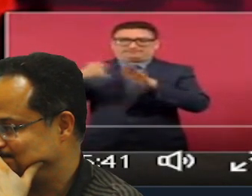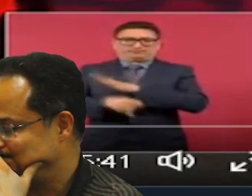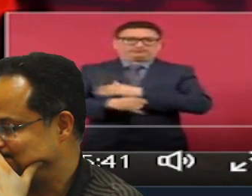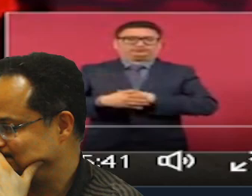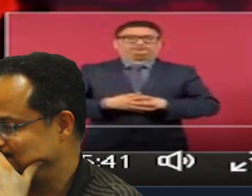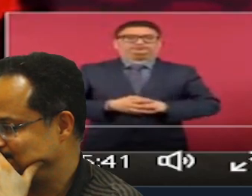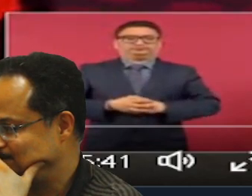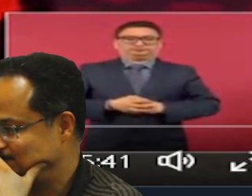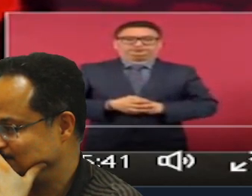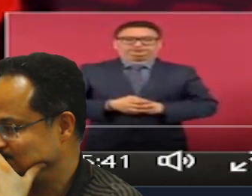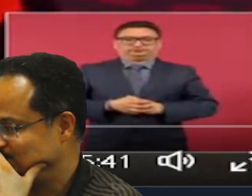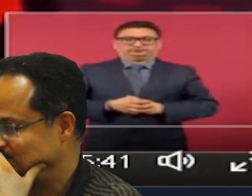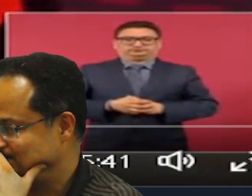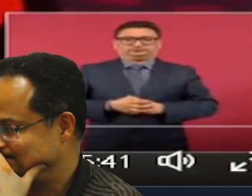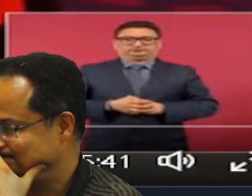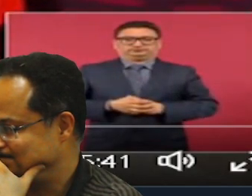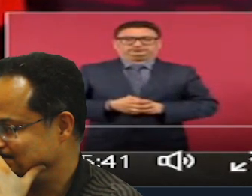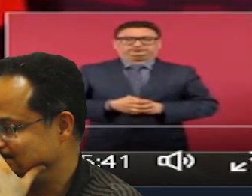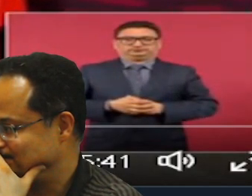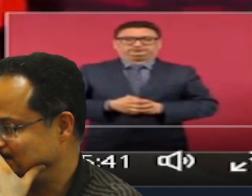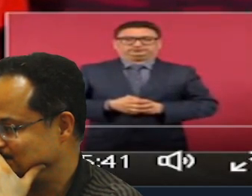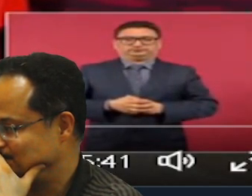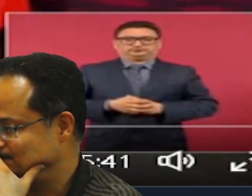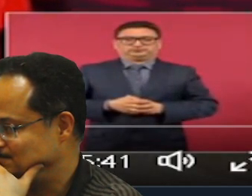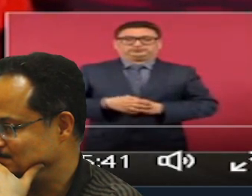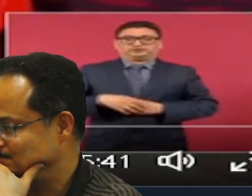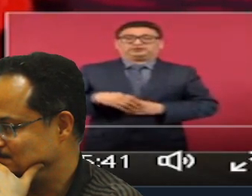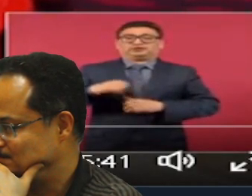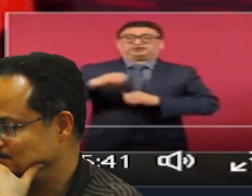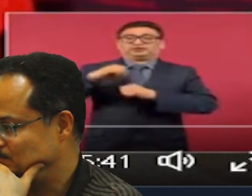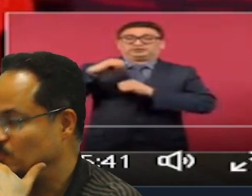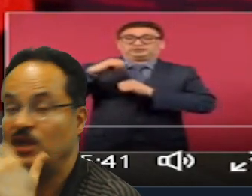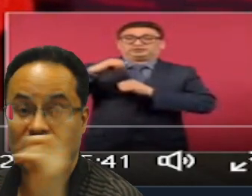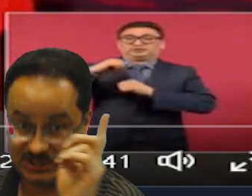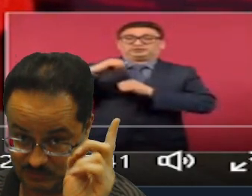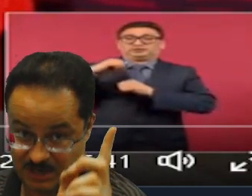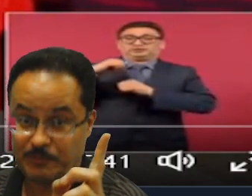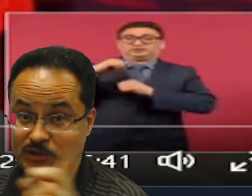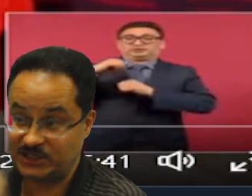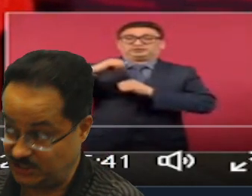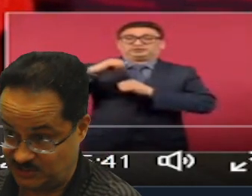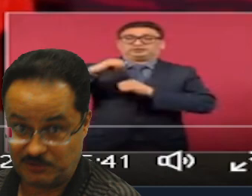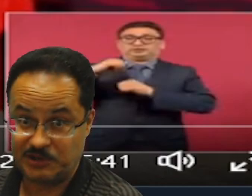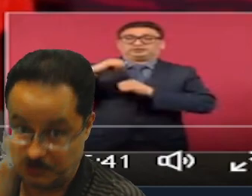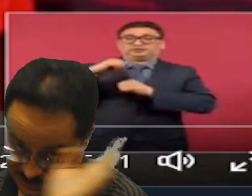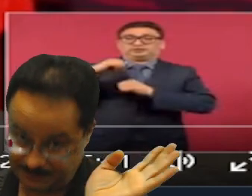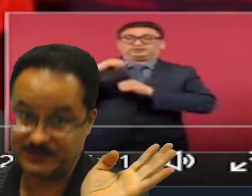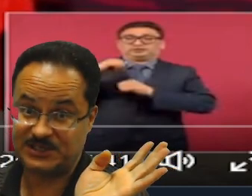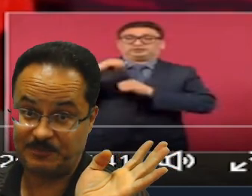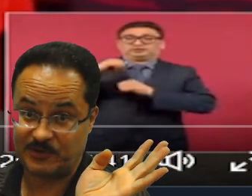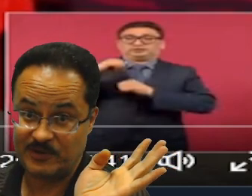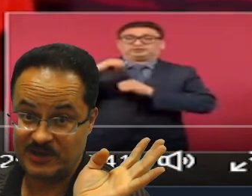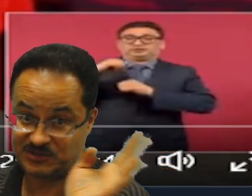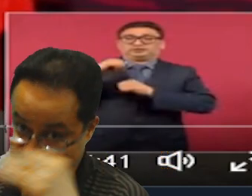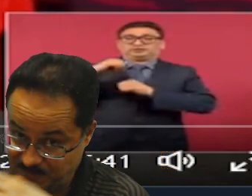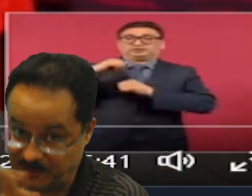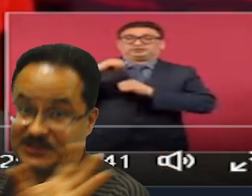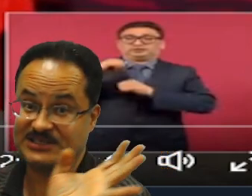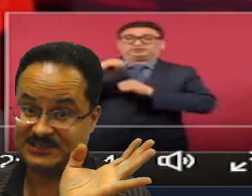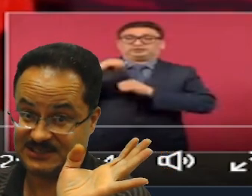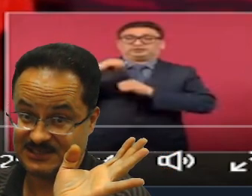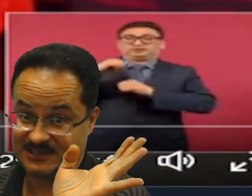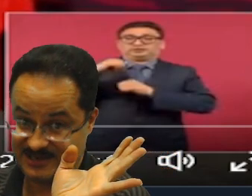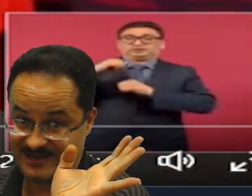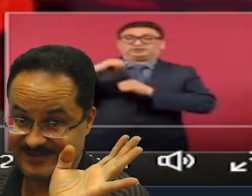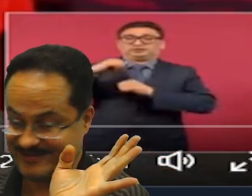no se respetaba la soberanía de México es una hipótesis lo dijo desde el principio es una